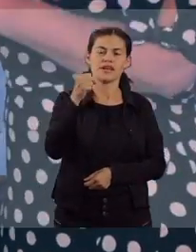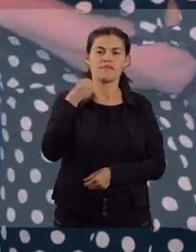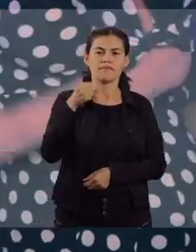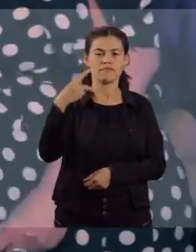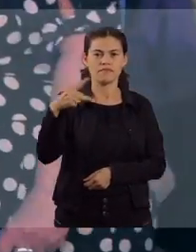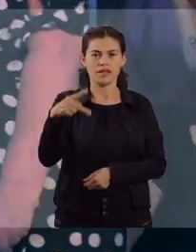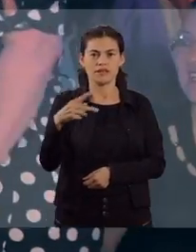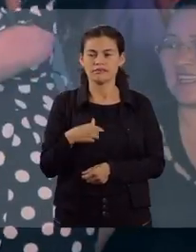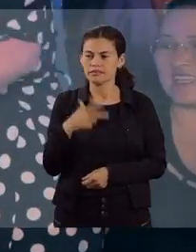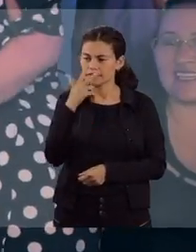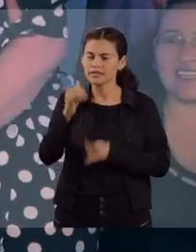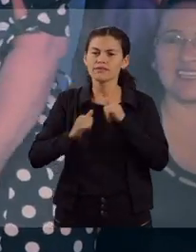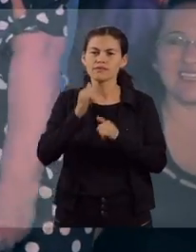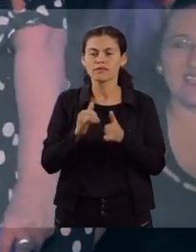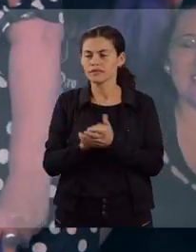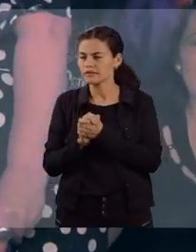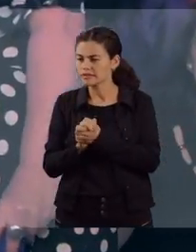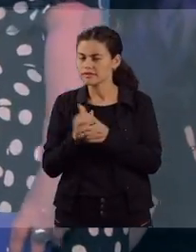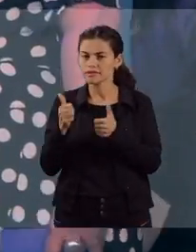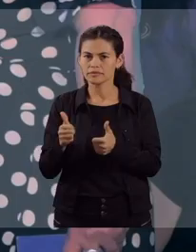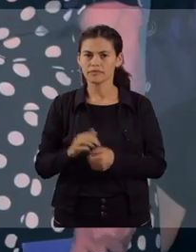Y queremos tu mensaje, Isabel. Va ella, pa.